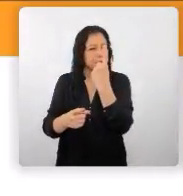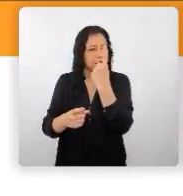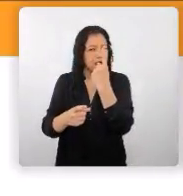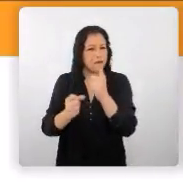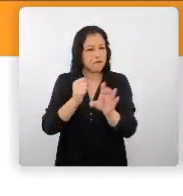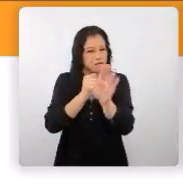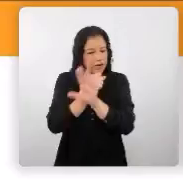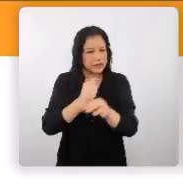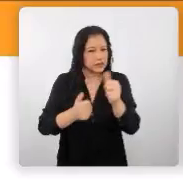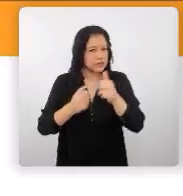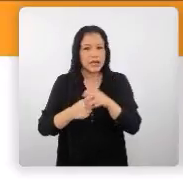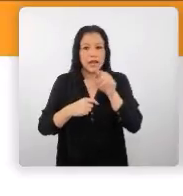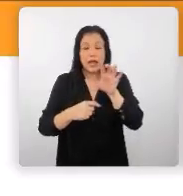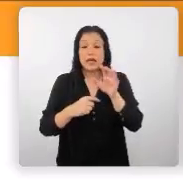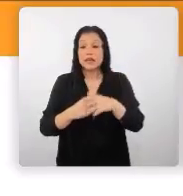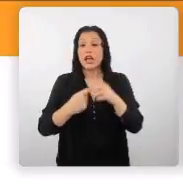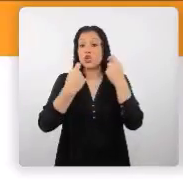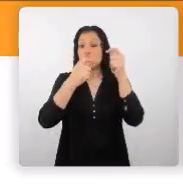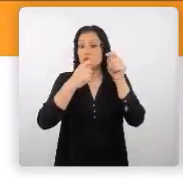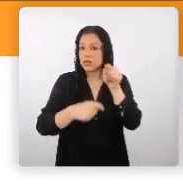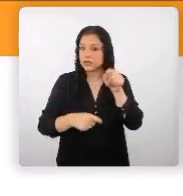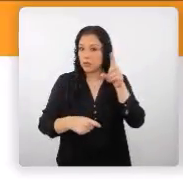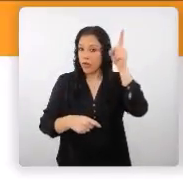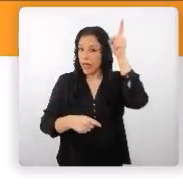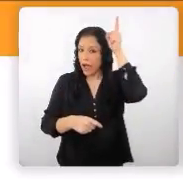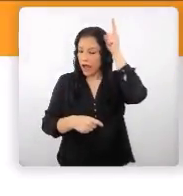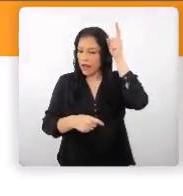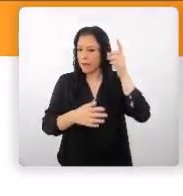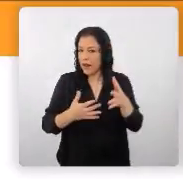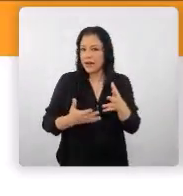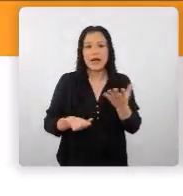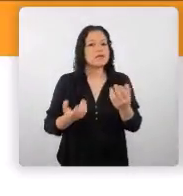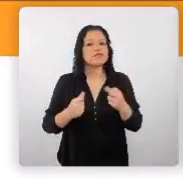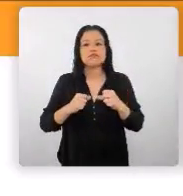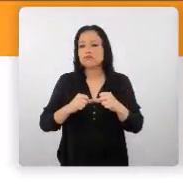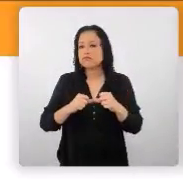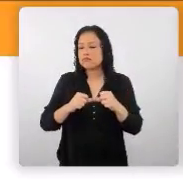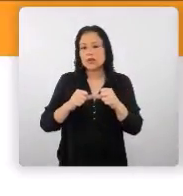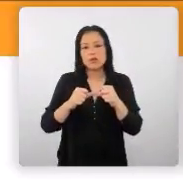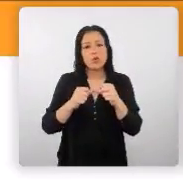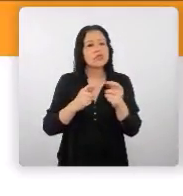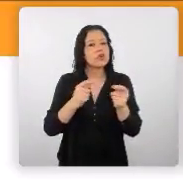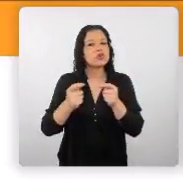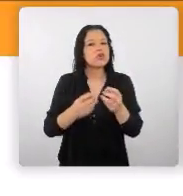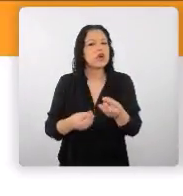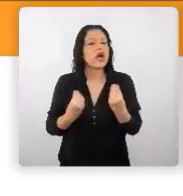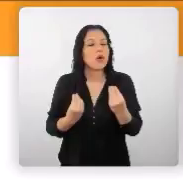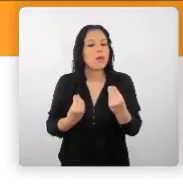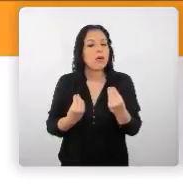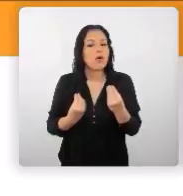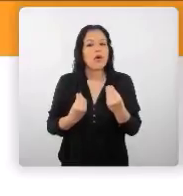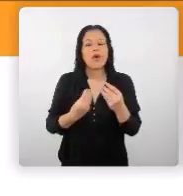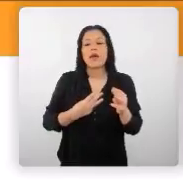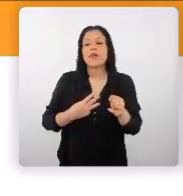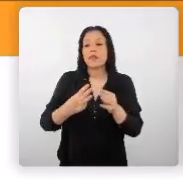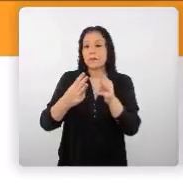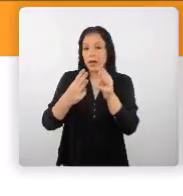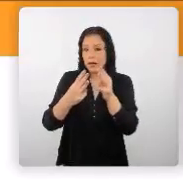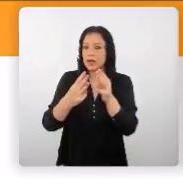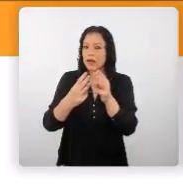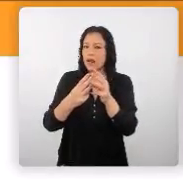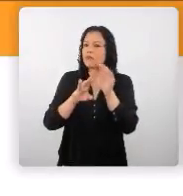que el mercado turístico alemán se mantiene o se maneja todavía de forma